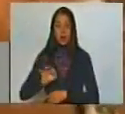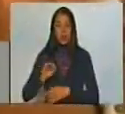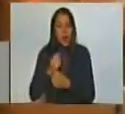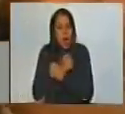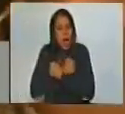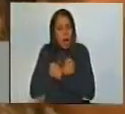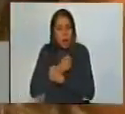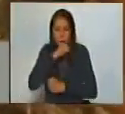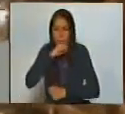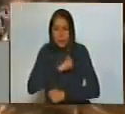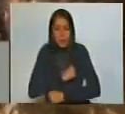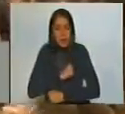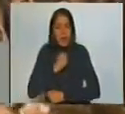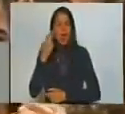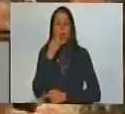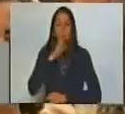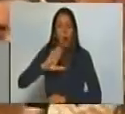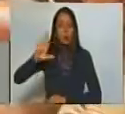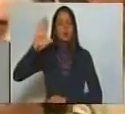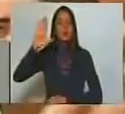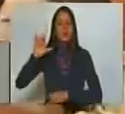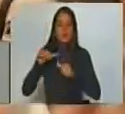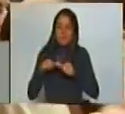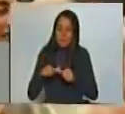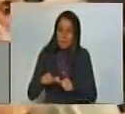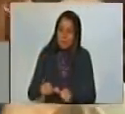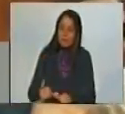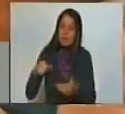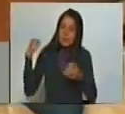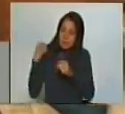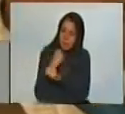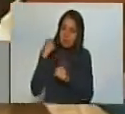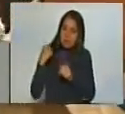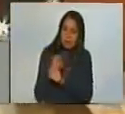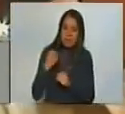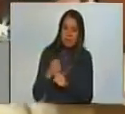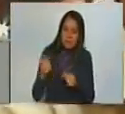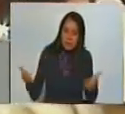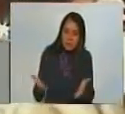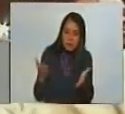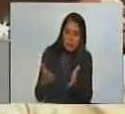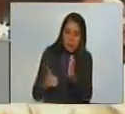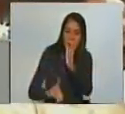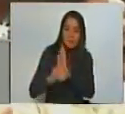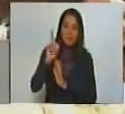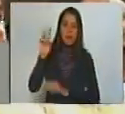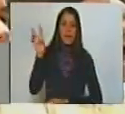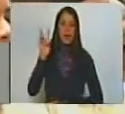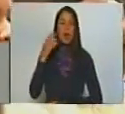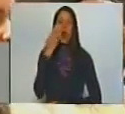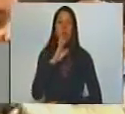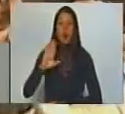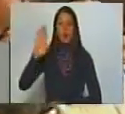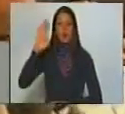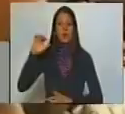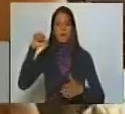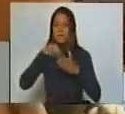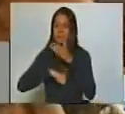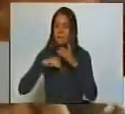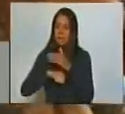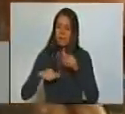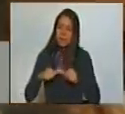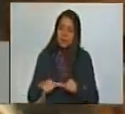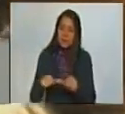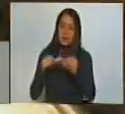el compromiso de seguir trabajando por nuestro país, el compromiso de seguir luchando